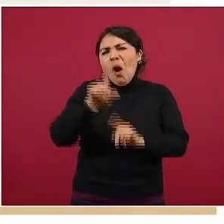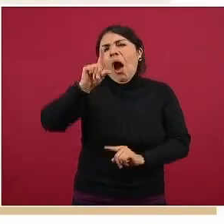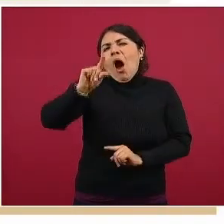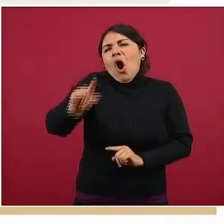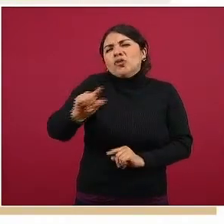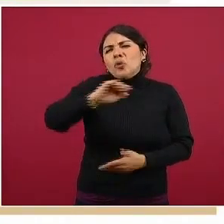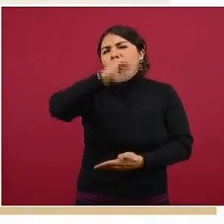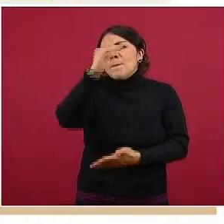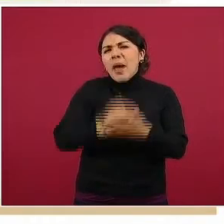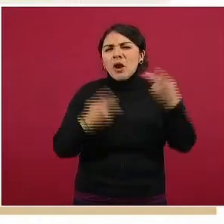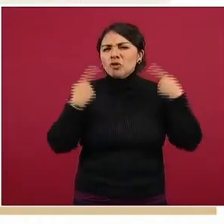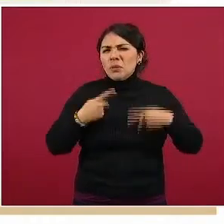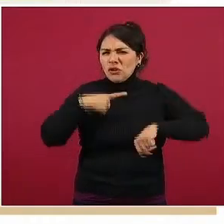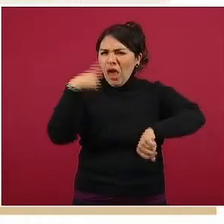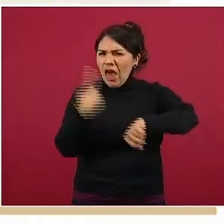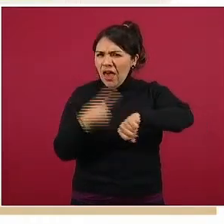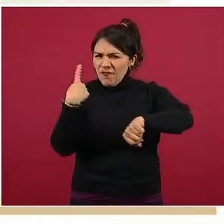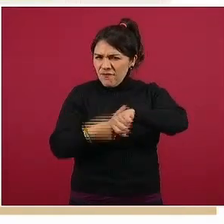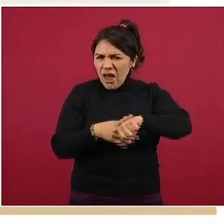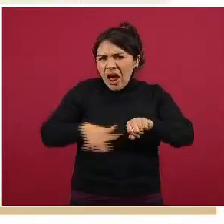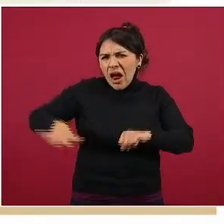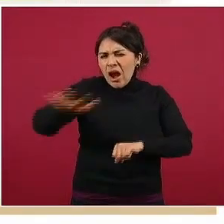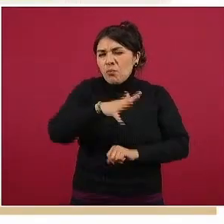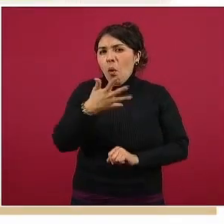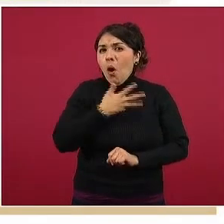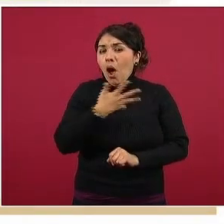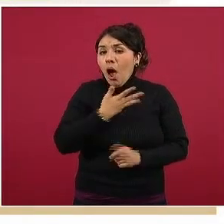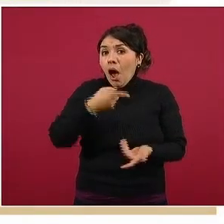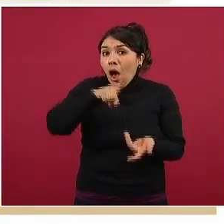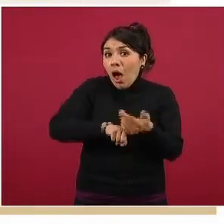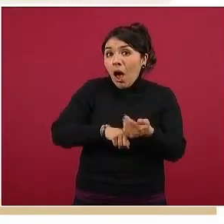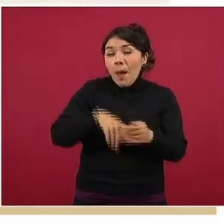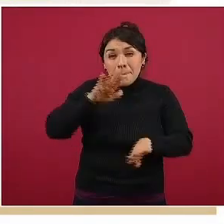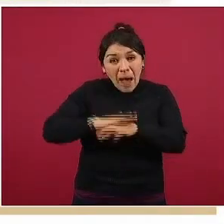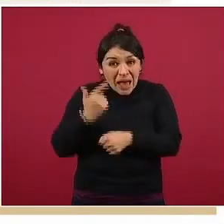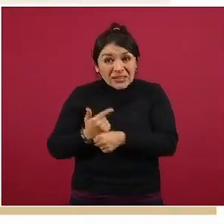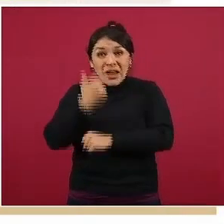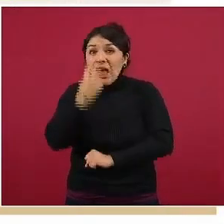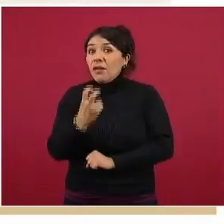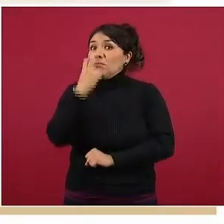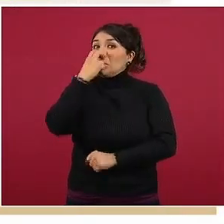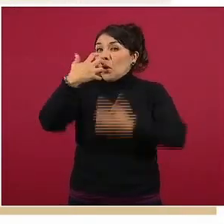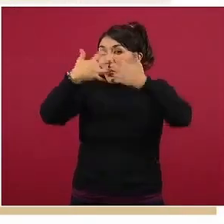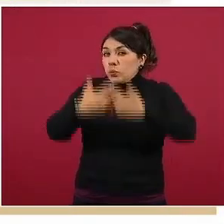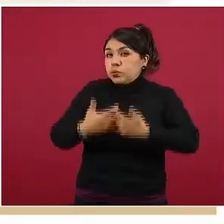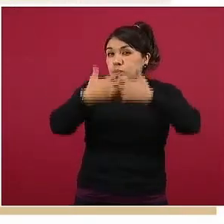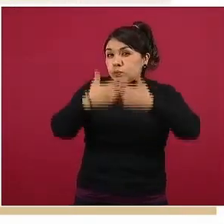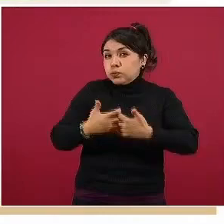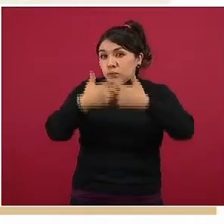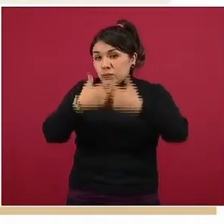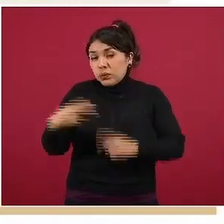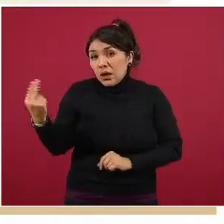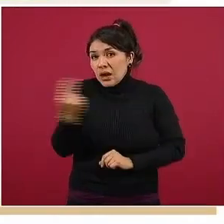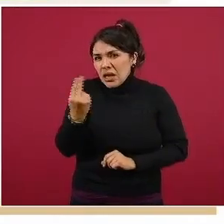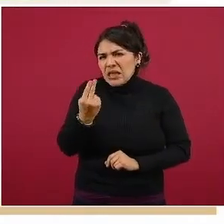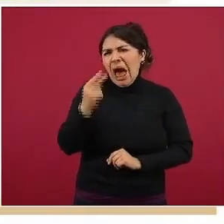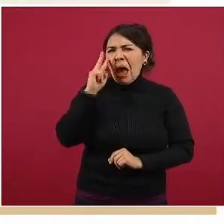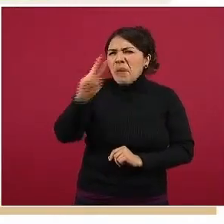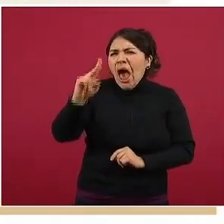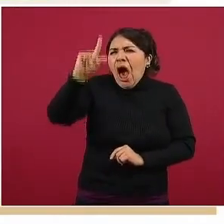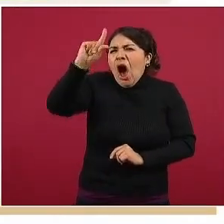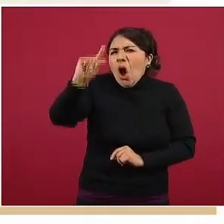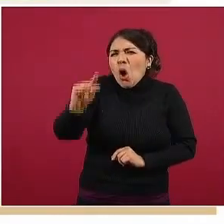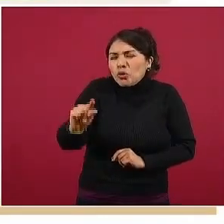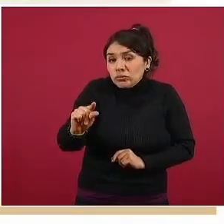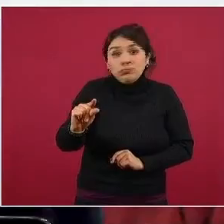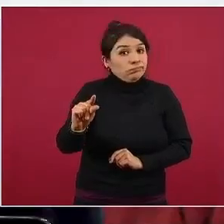de todos los pacientes que están hospitalizados están como pacientes críticos, intubados, requiriendo ventilación mecánica,